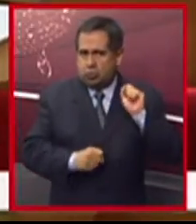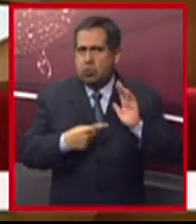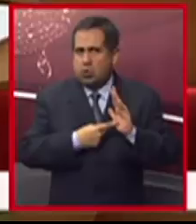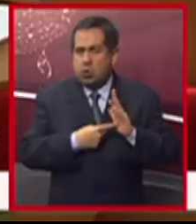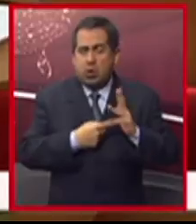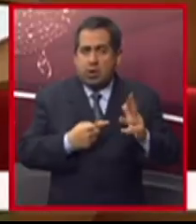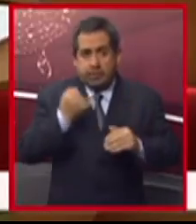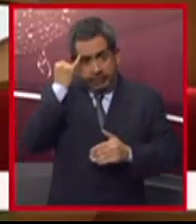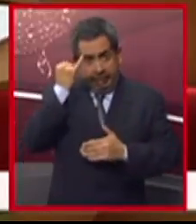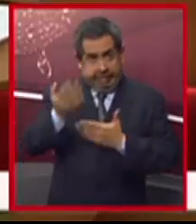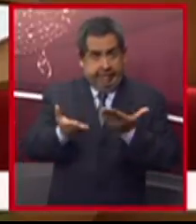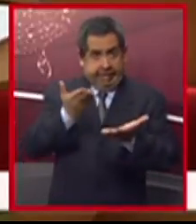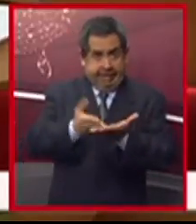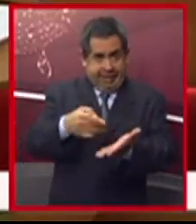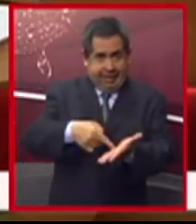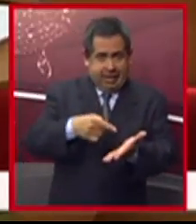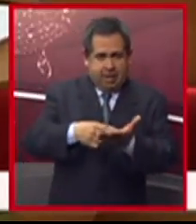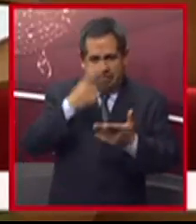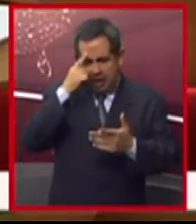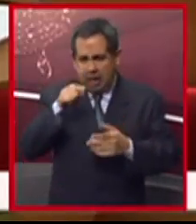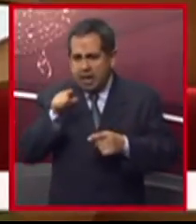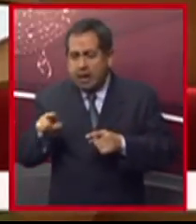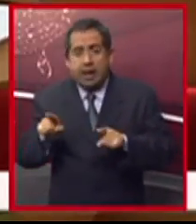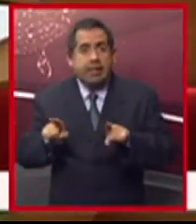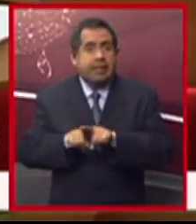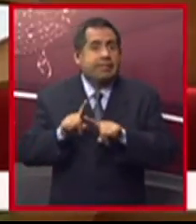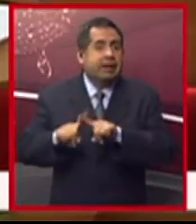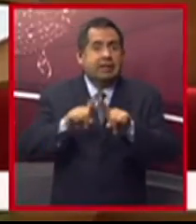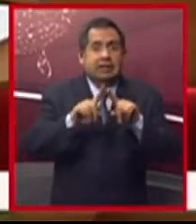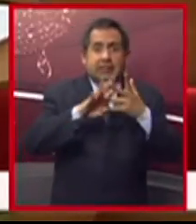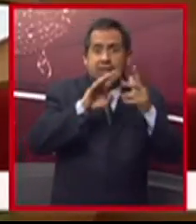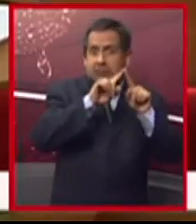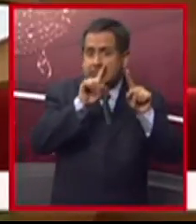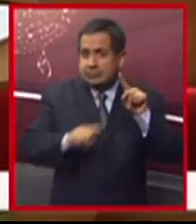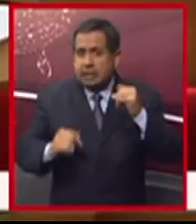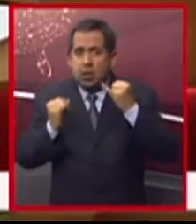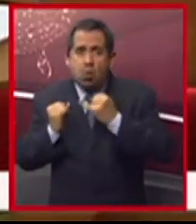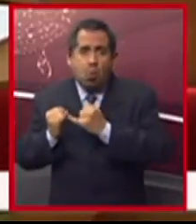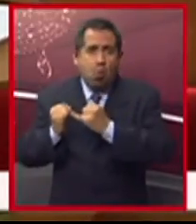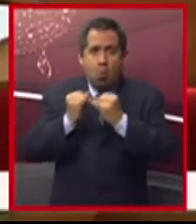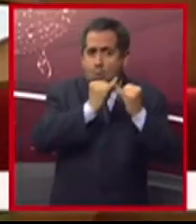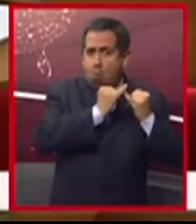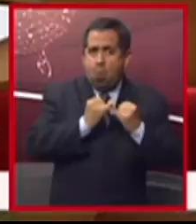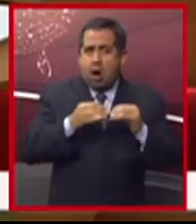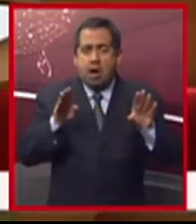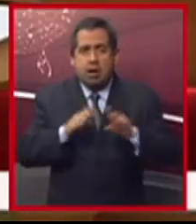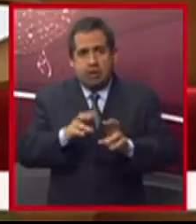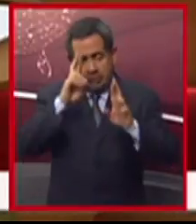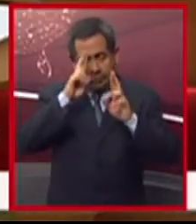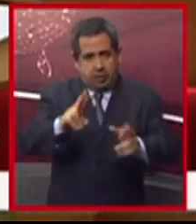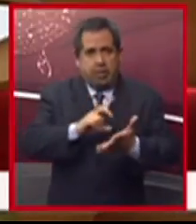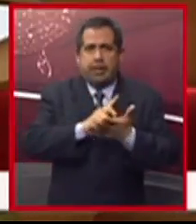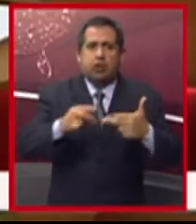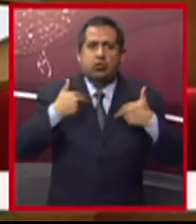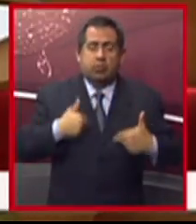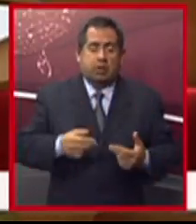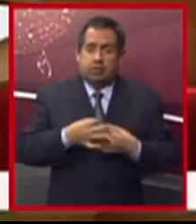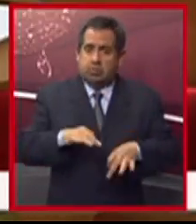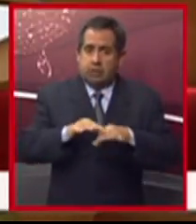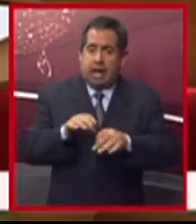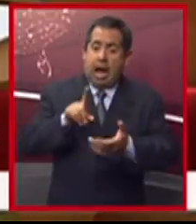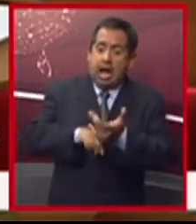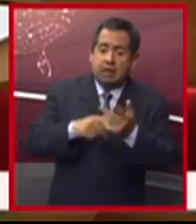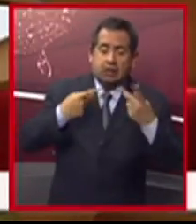La iniciativa tiene la finalidad de unificar criterios normativos de acciones que garanticen el respeto a los derechos humanos al interior de los centros de